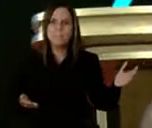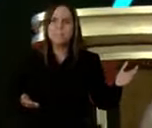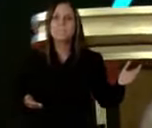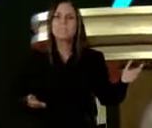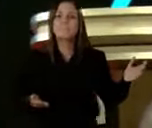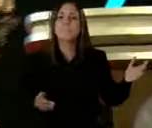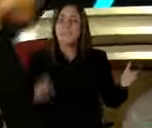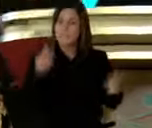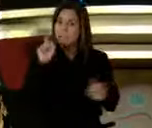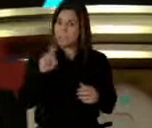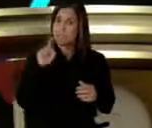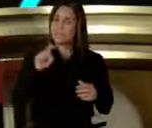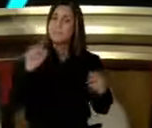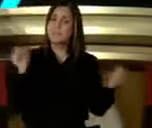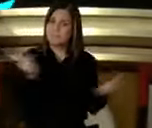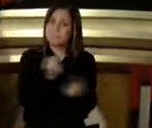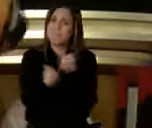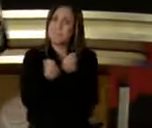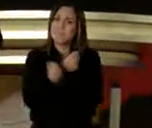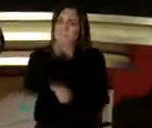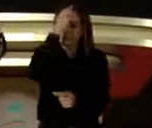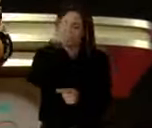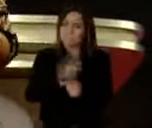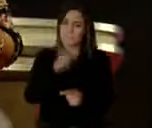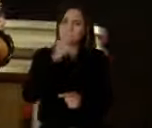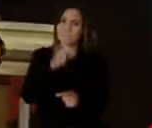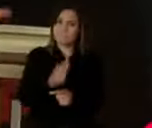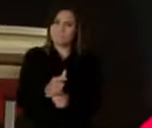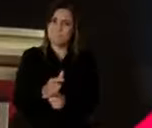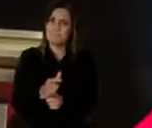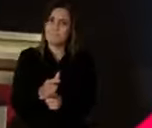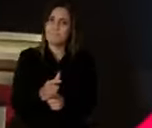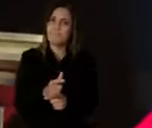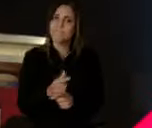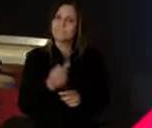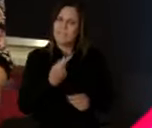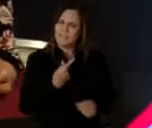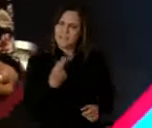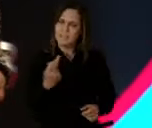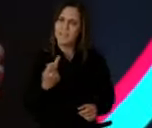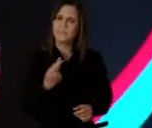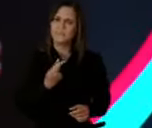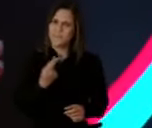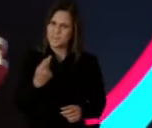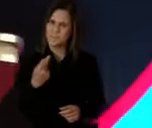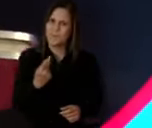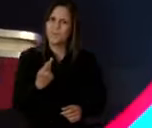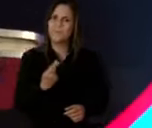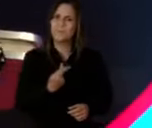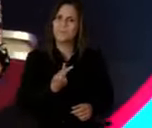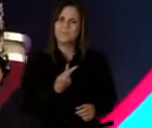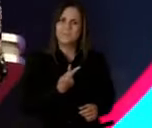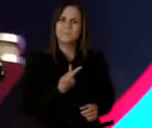Hace falta el amor fraternal entre tú y yo.